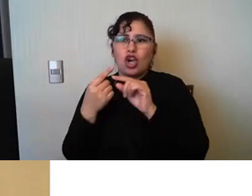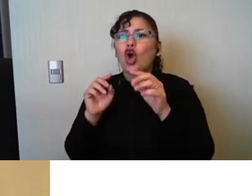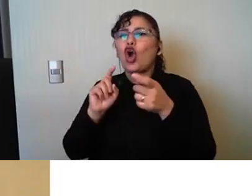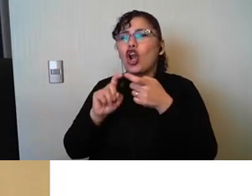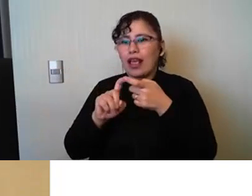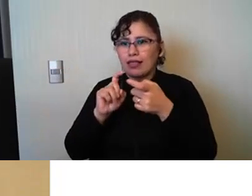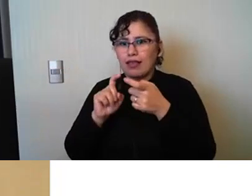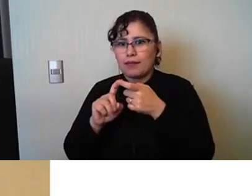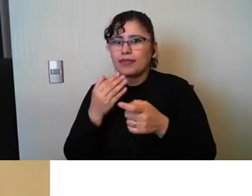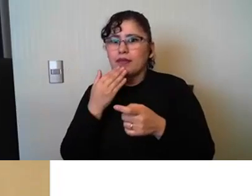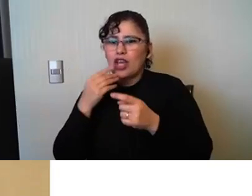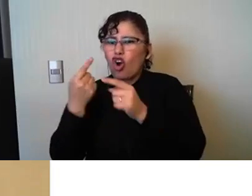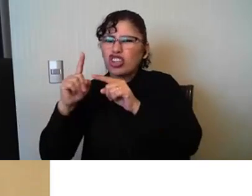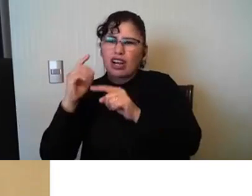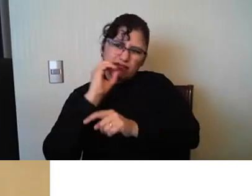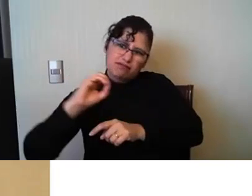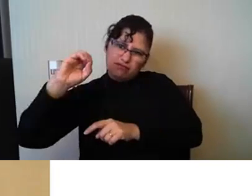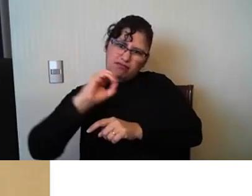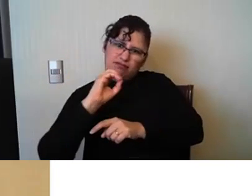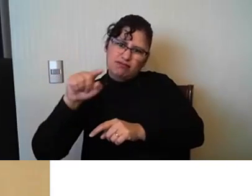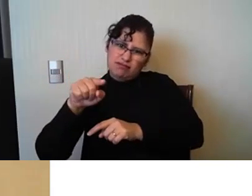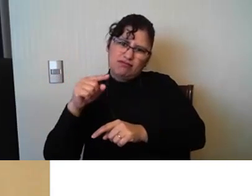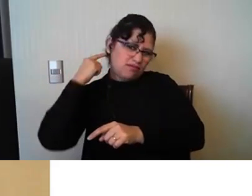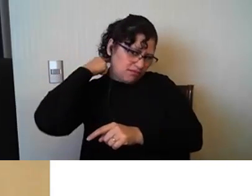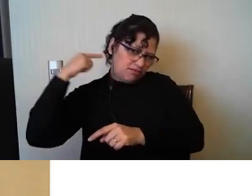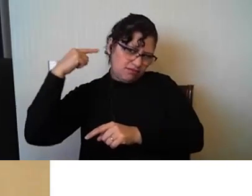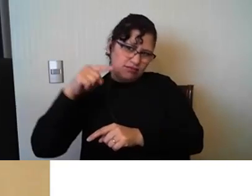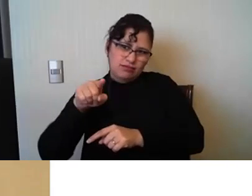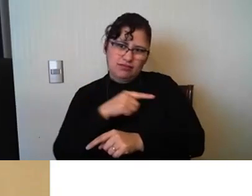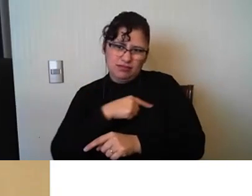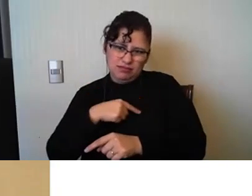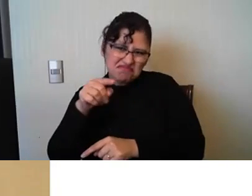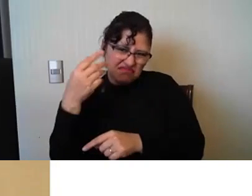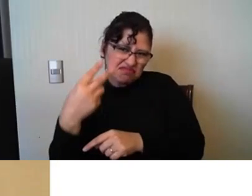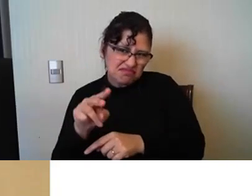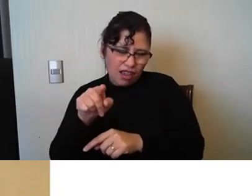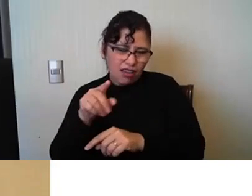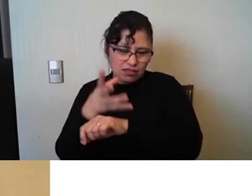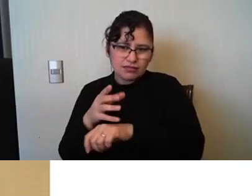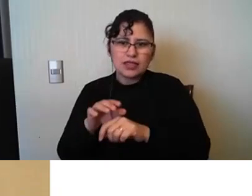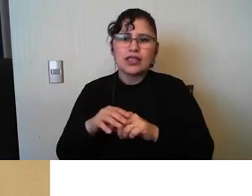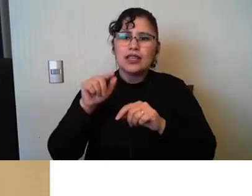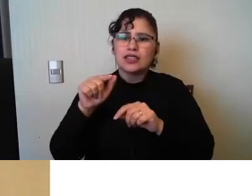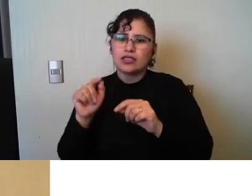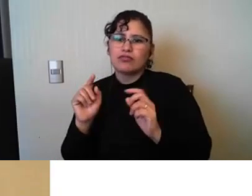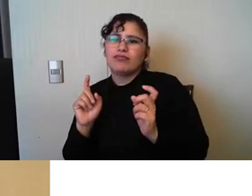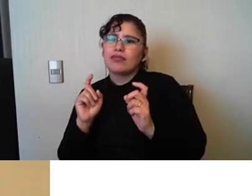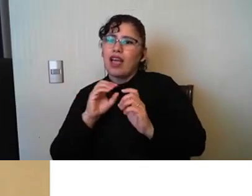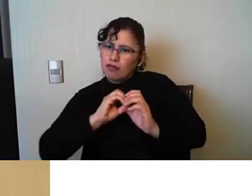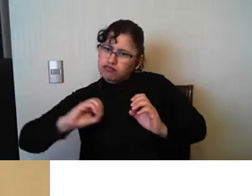aquí hay unas fibras que la denominan como fascículo perpendicular, ¿ya? De esta porción, que está comunicando el sector más inferior con